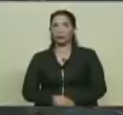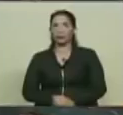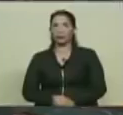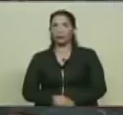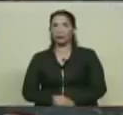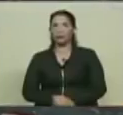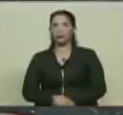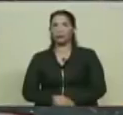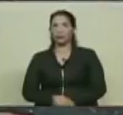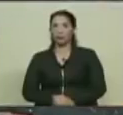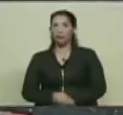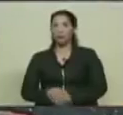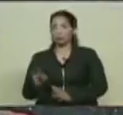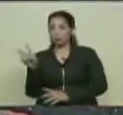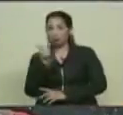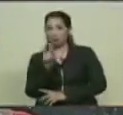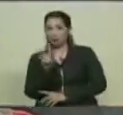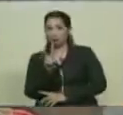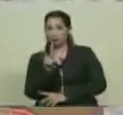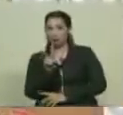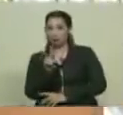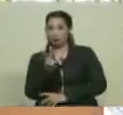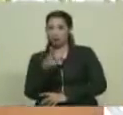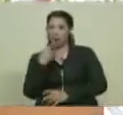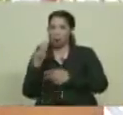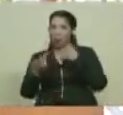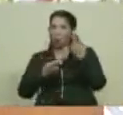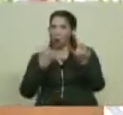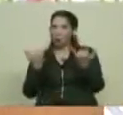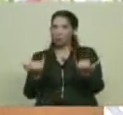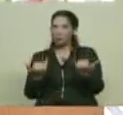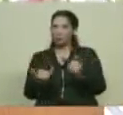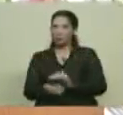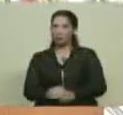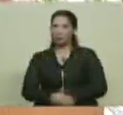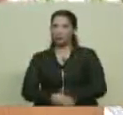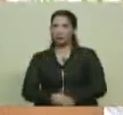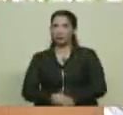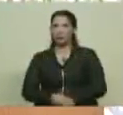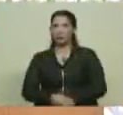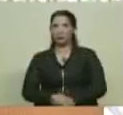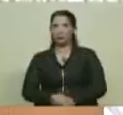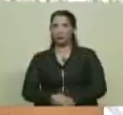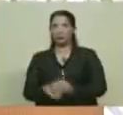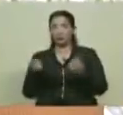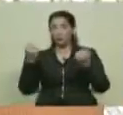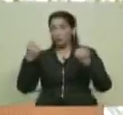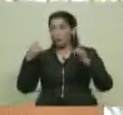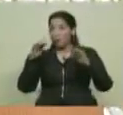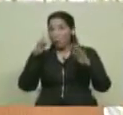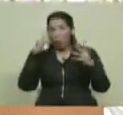Venezuela tiene una realidad política en la cual mucha es,